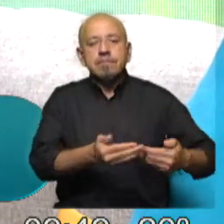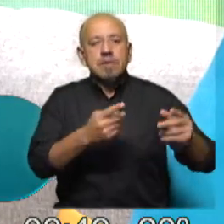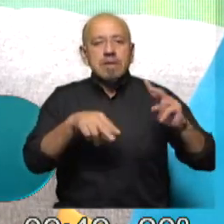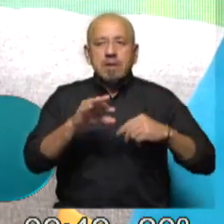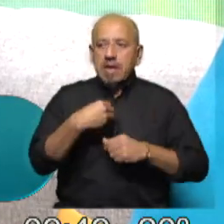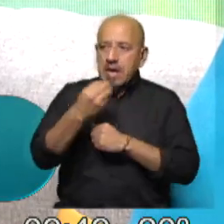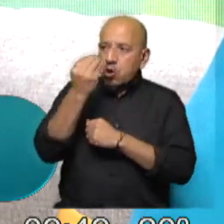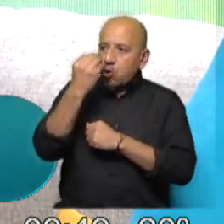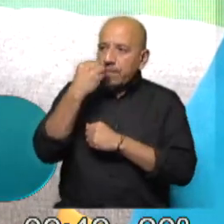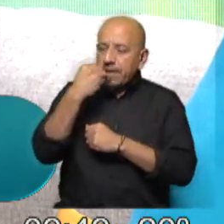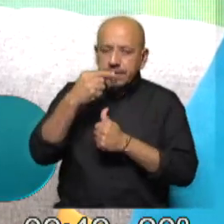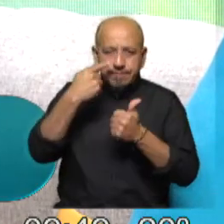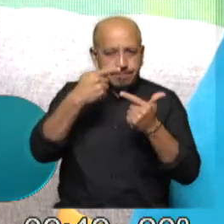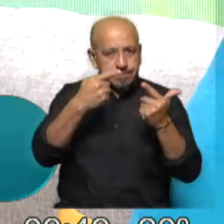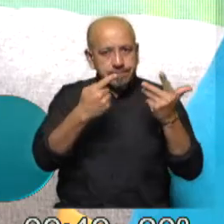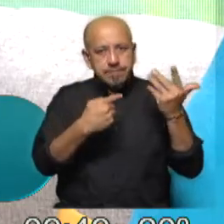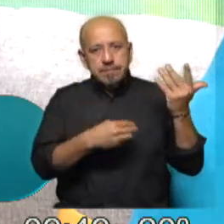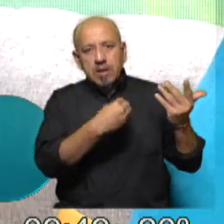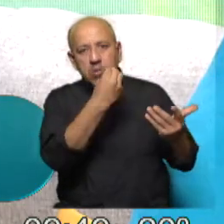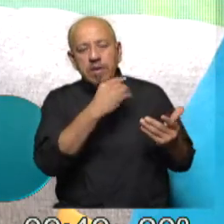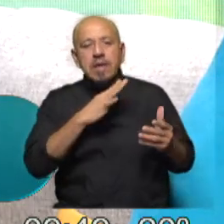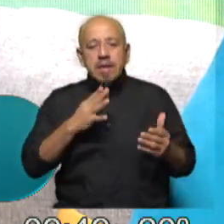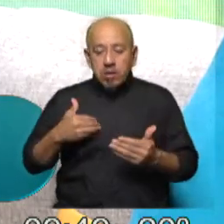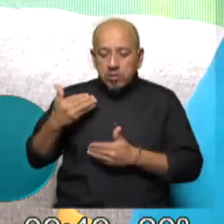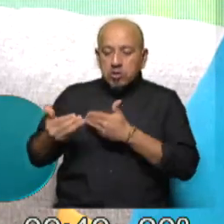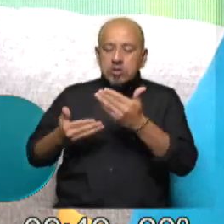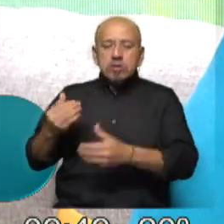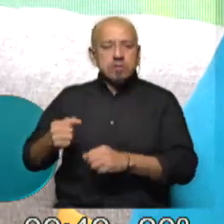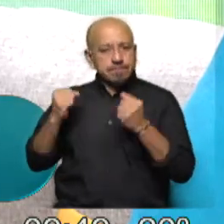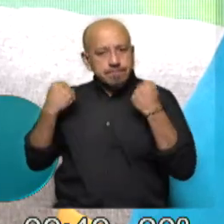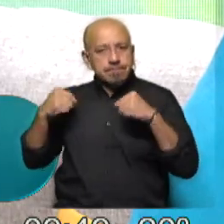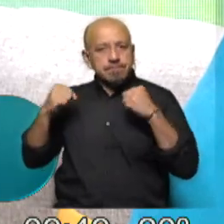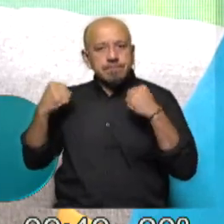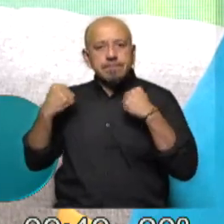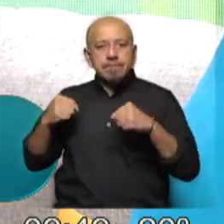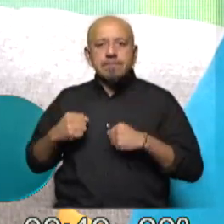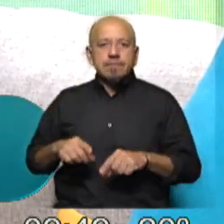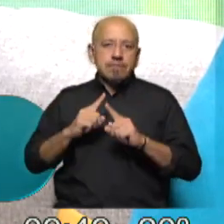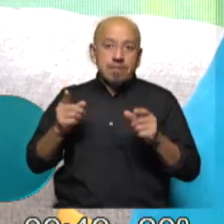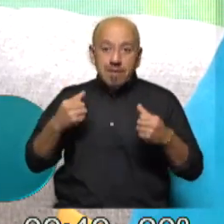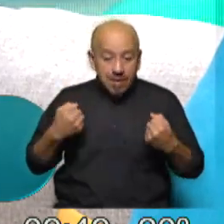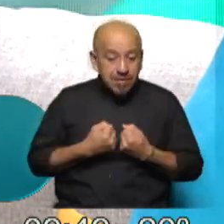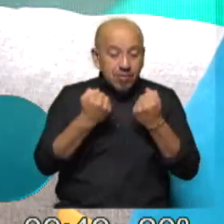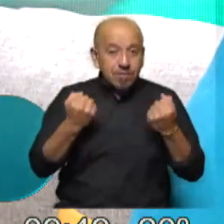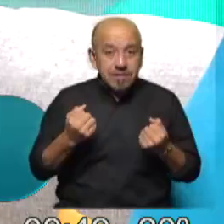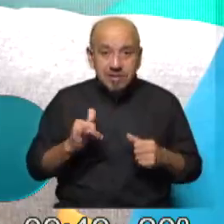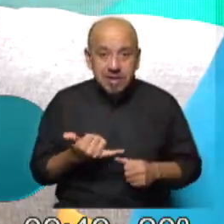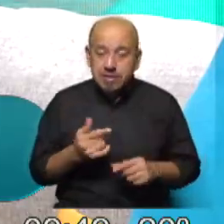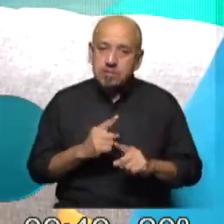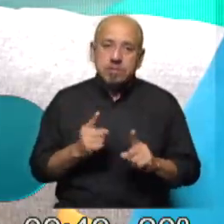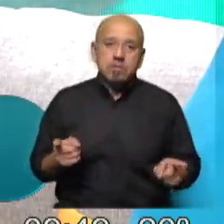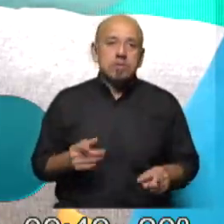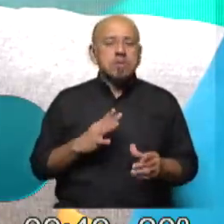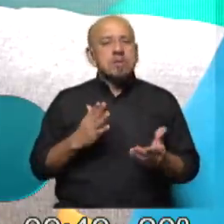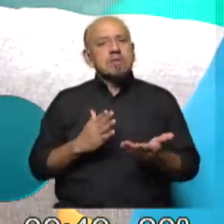alimenticio, claro, y un proceso de entrenamiento. No se hace de la noche a la mañana.